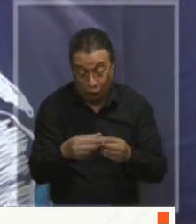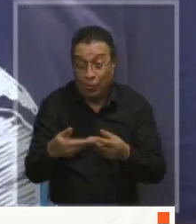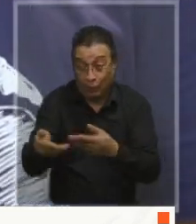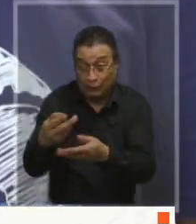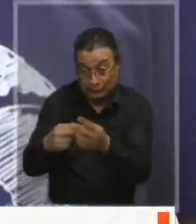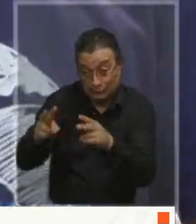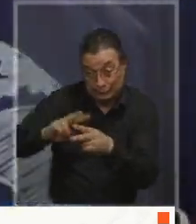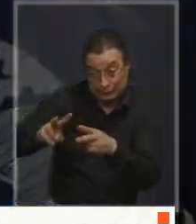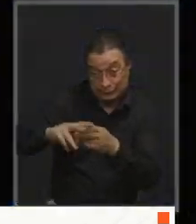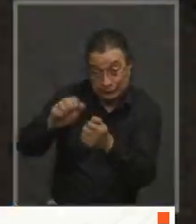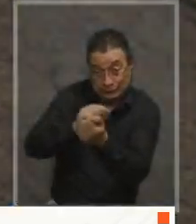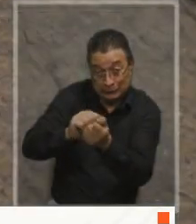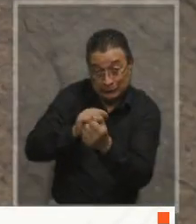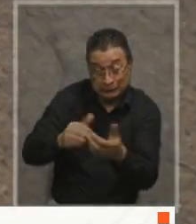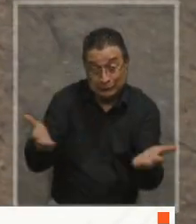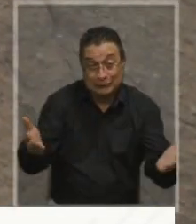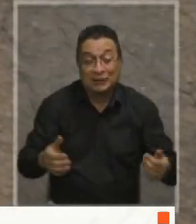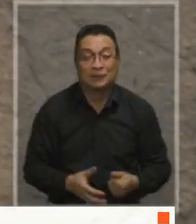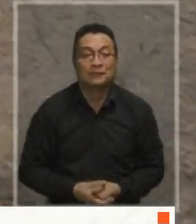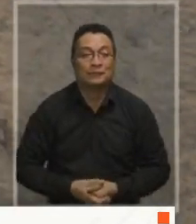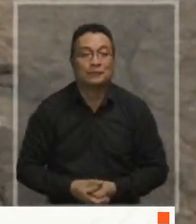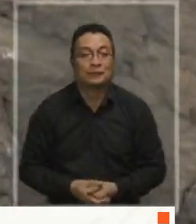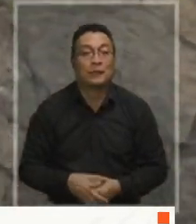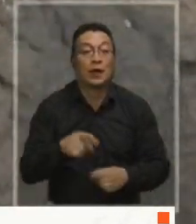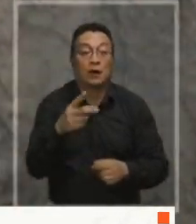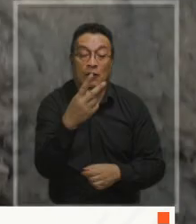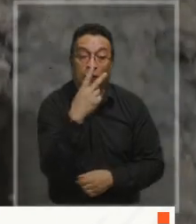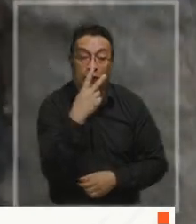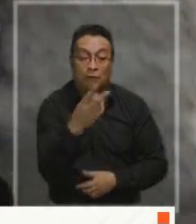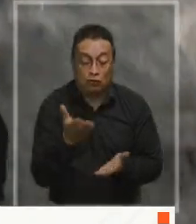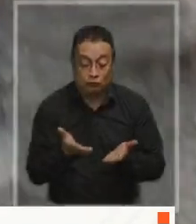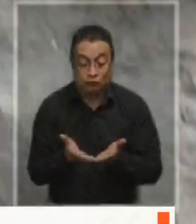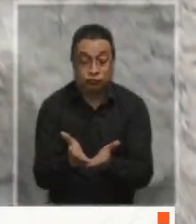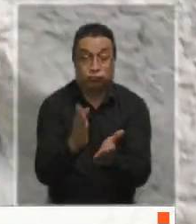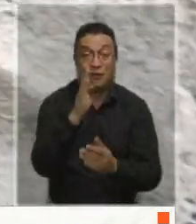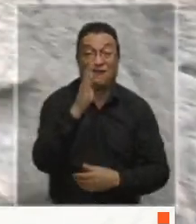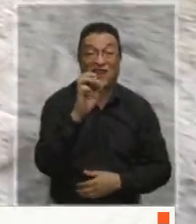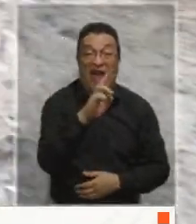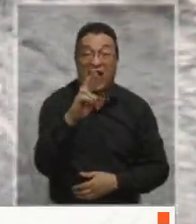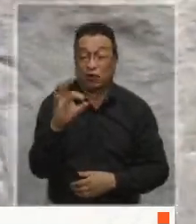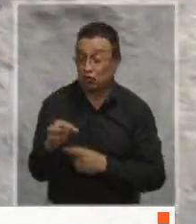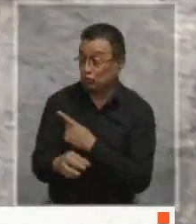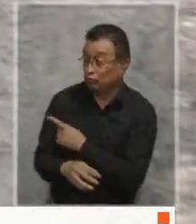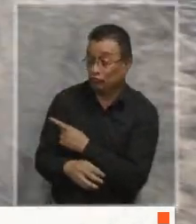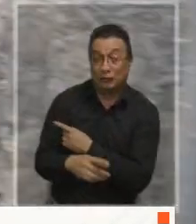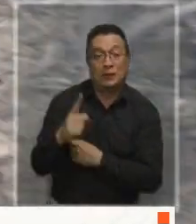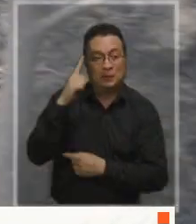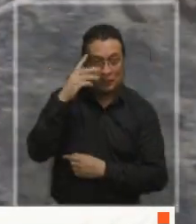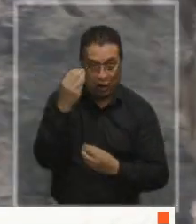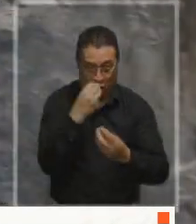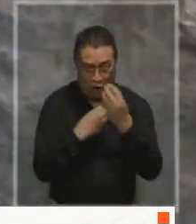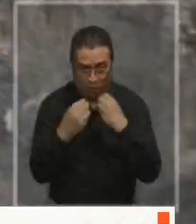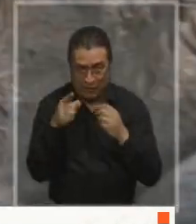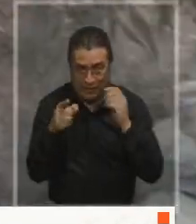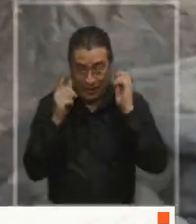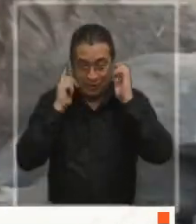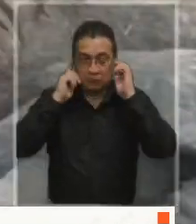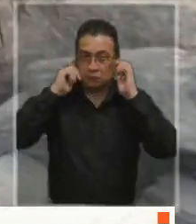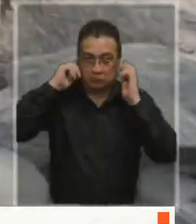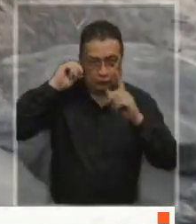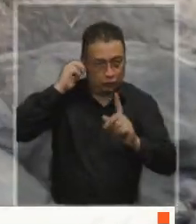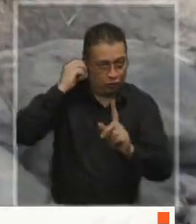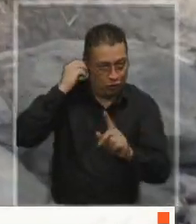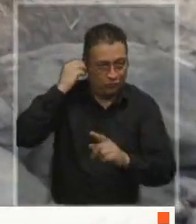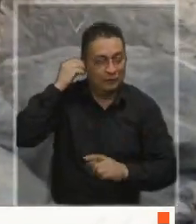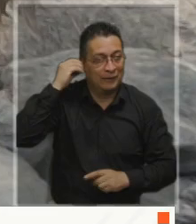la pura chura y si le mostramos este horno de barro probablemente piense de inmediato en comida pero no no para Pedro